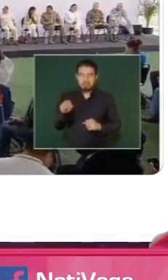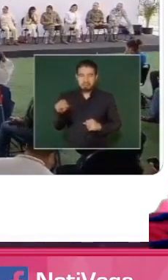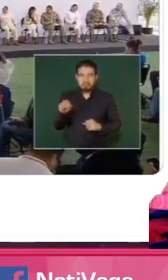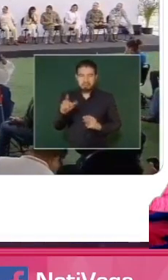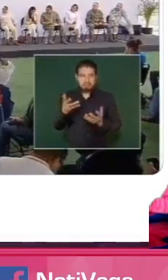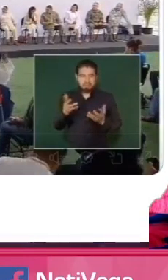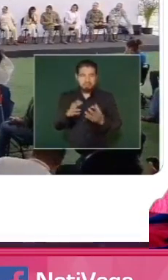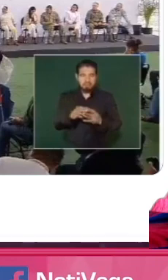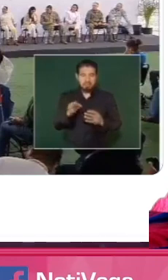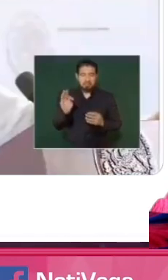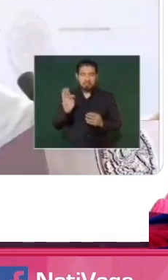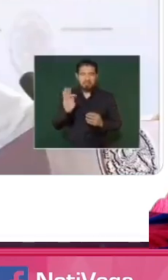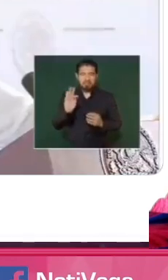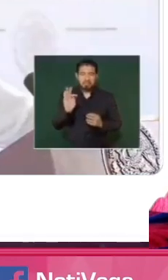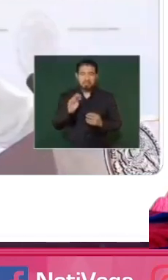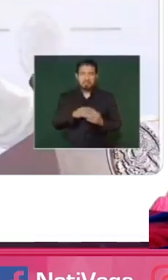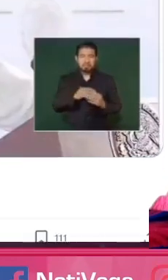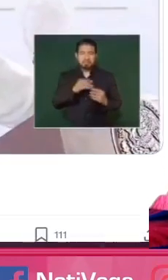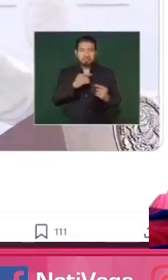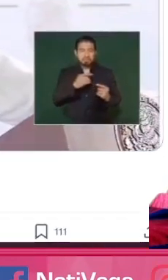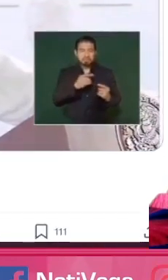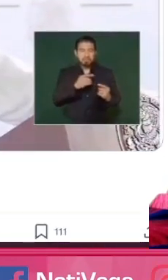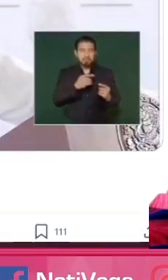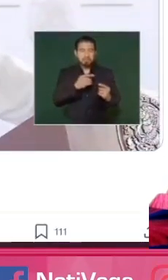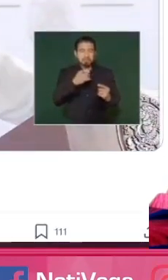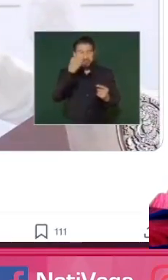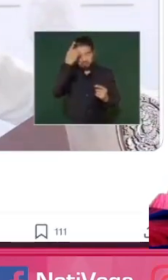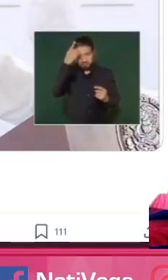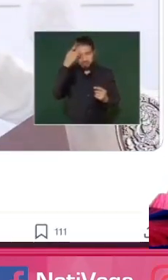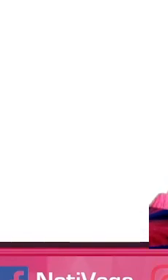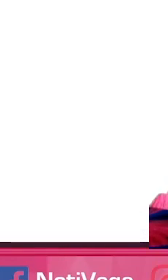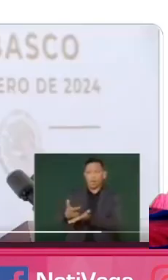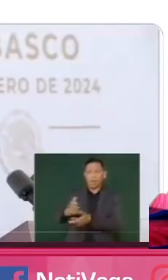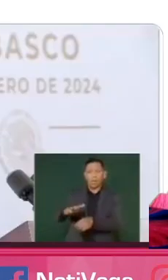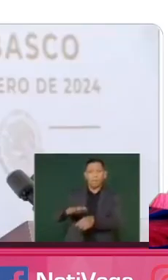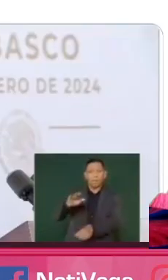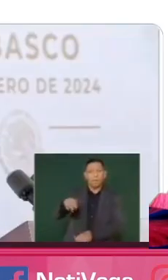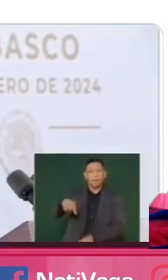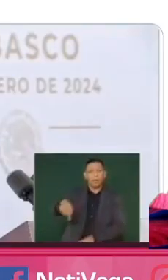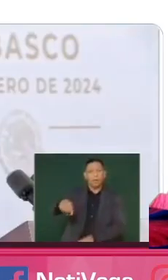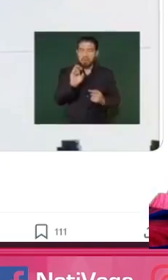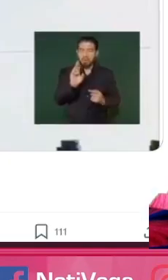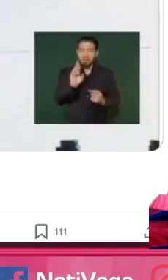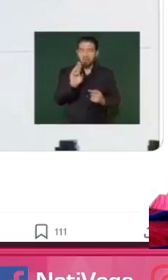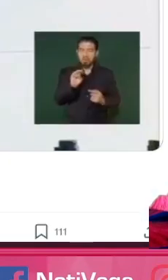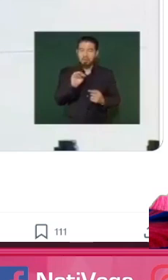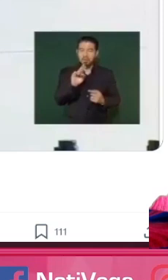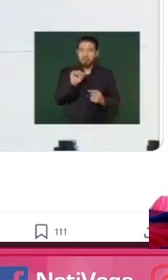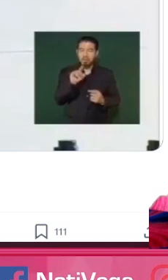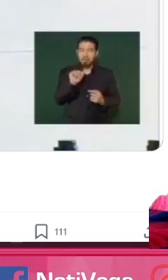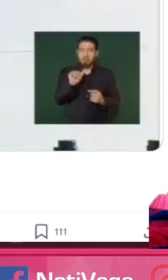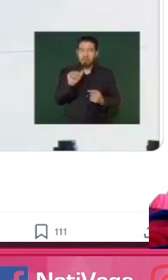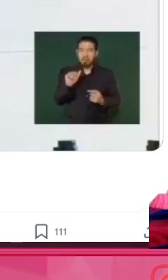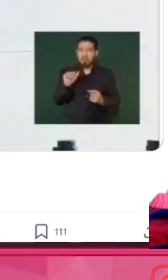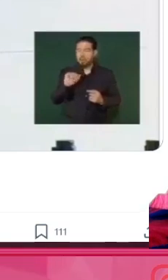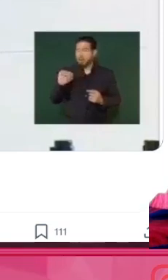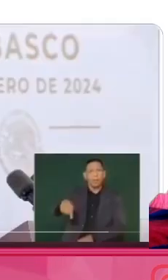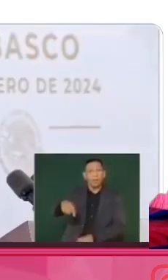pues como ya sabemos, de gobiernos anteriores, de gobiernos corruptos, que no hicieron más